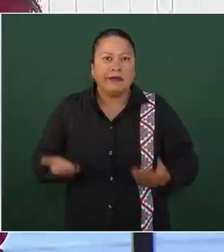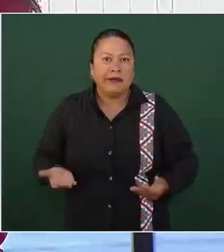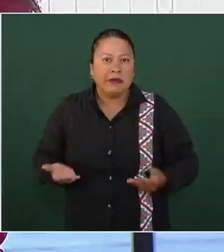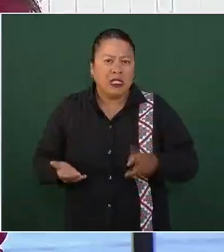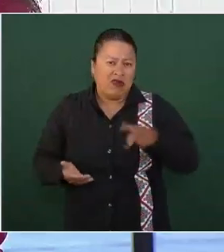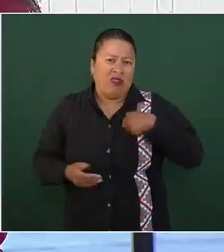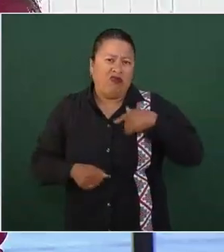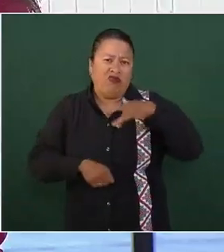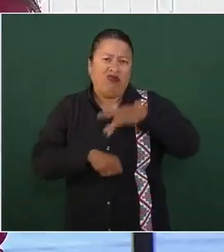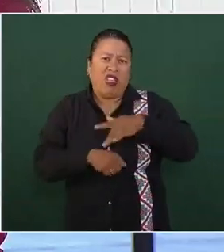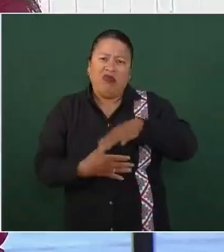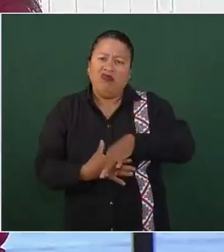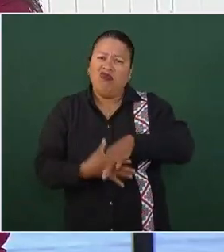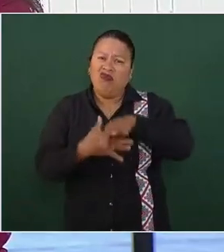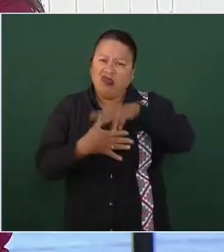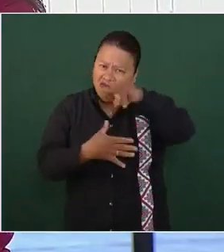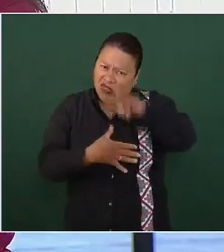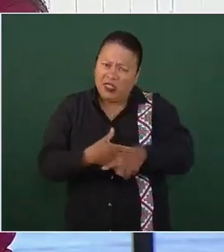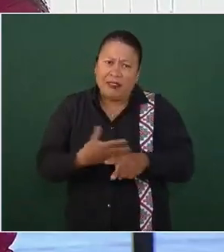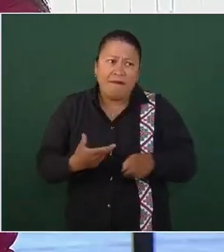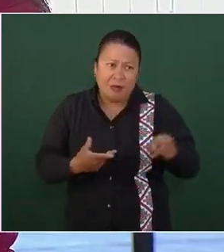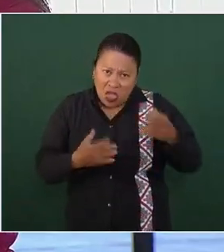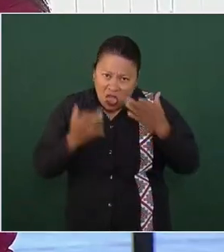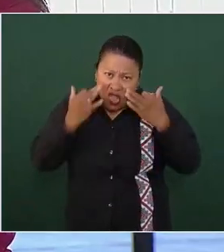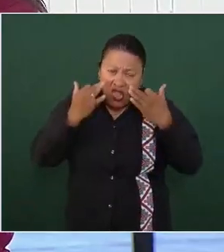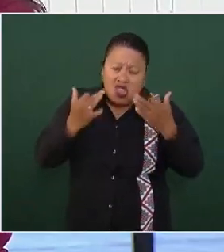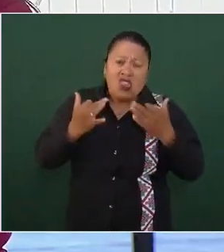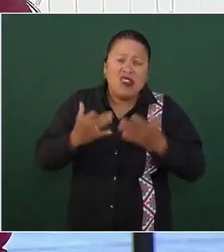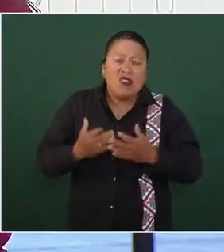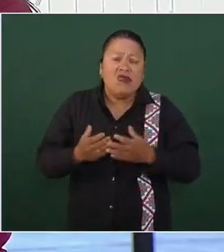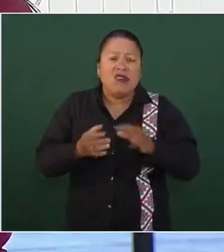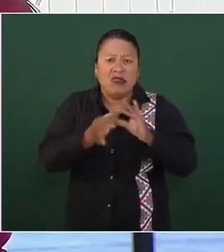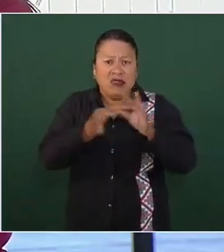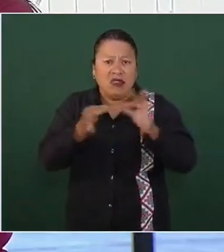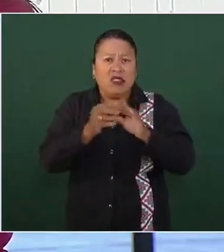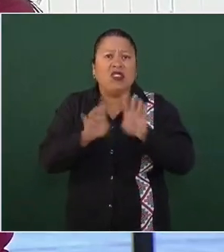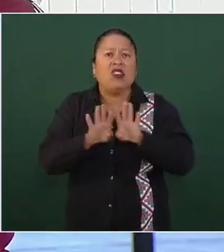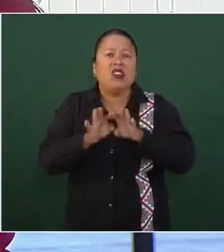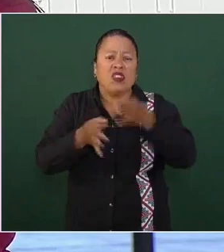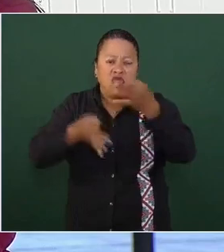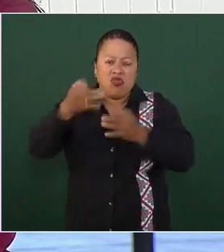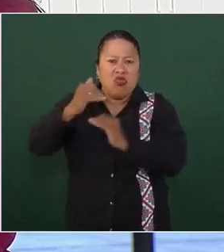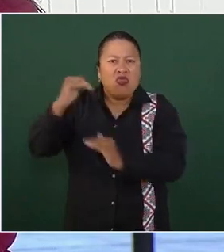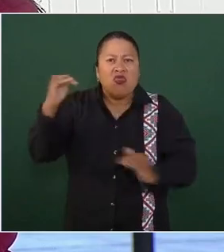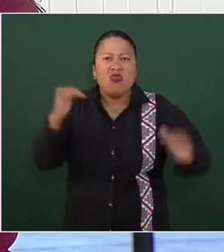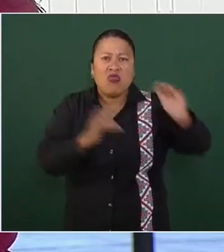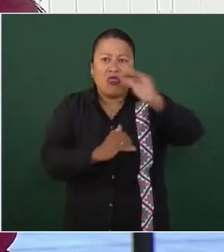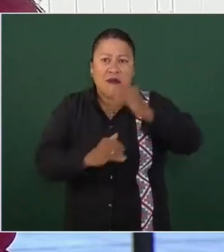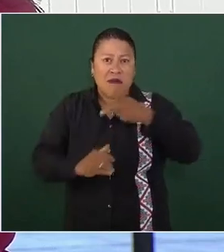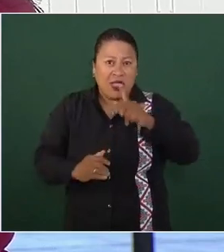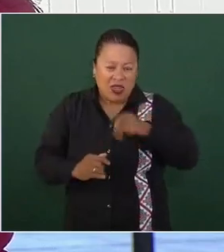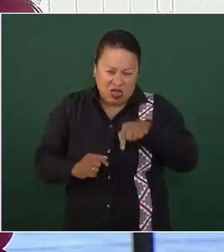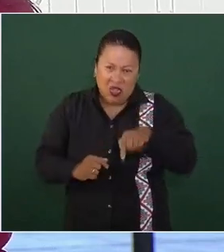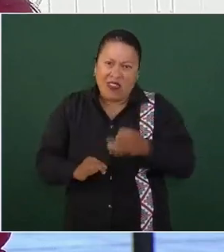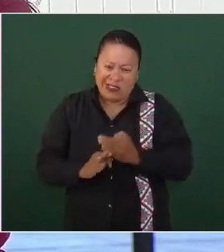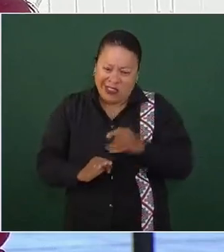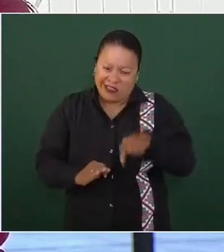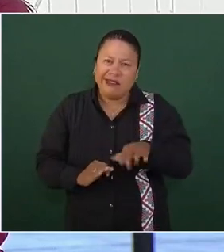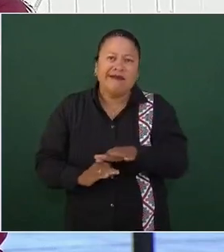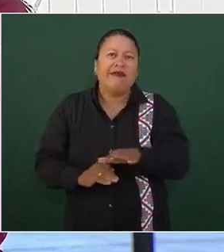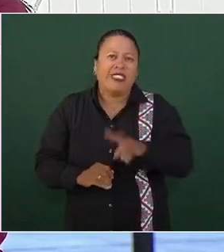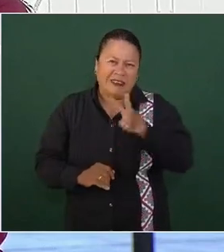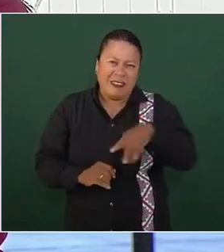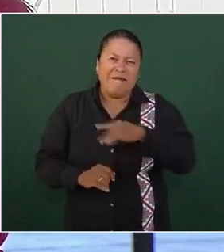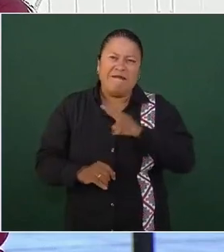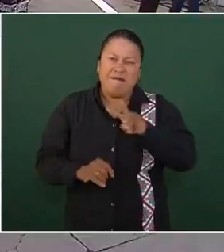carne propia lo estamos sufriendo usted lo exhibió en la Suprema Corte pero nosotros a ras de tierra lo estamos sufriendo